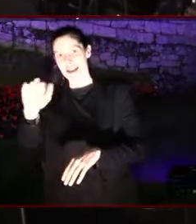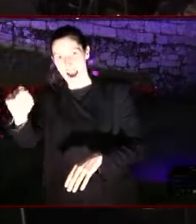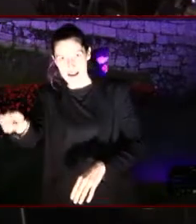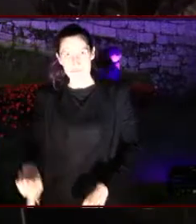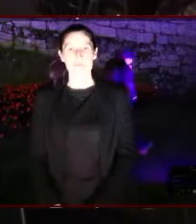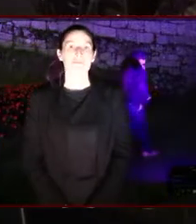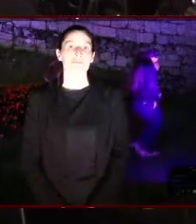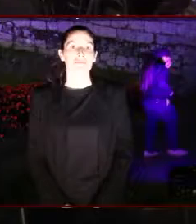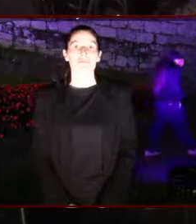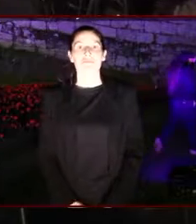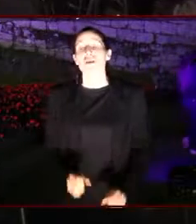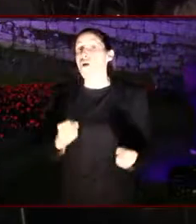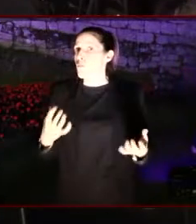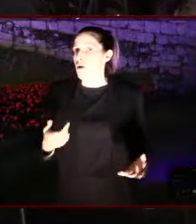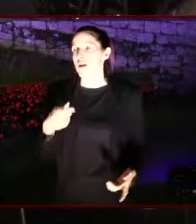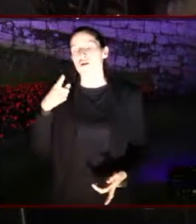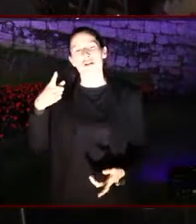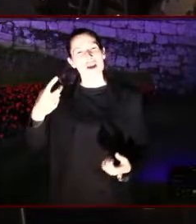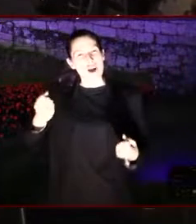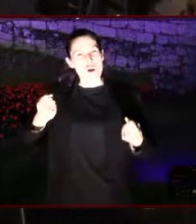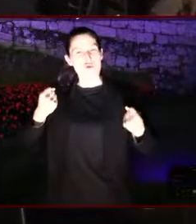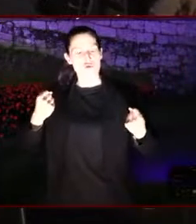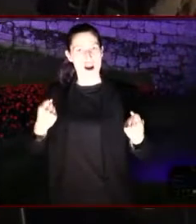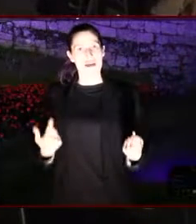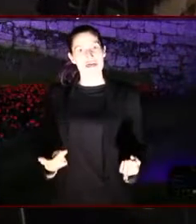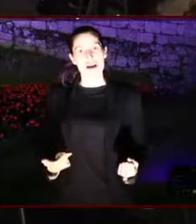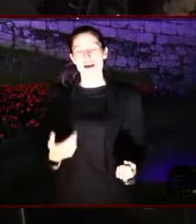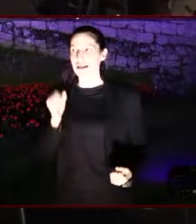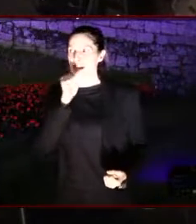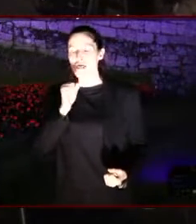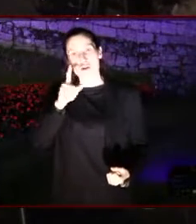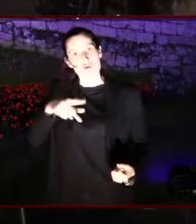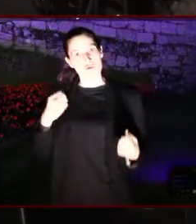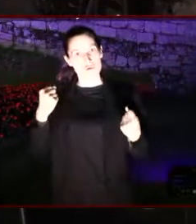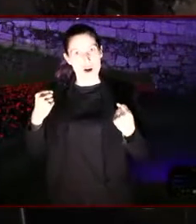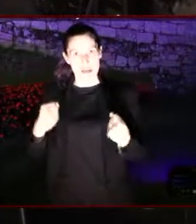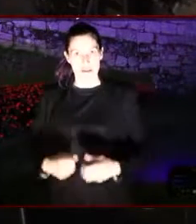Bueno, que forza ten ela e a súa canción.